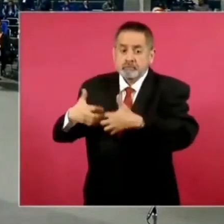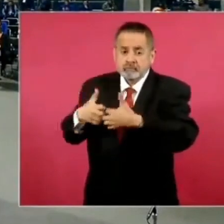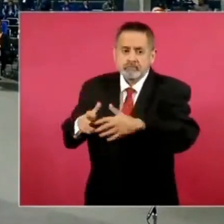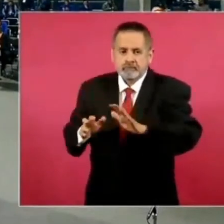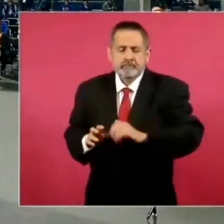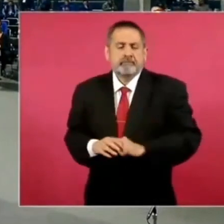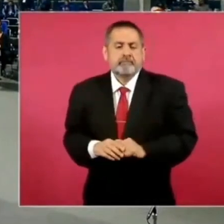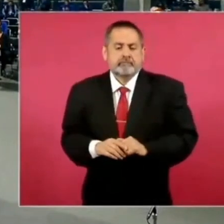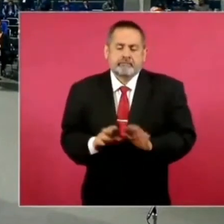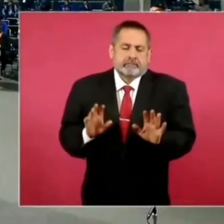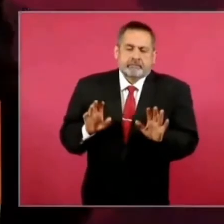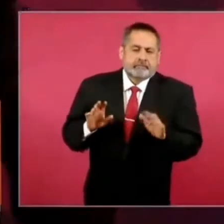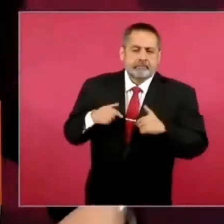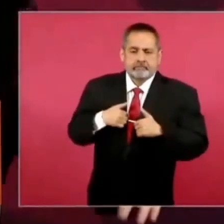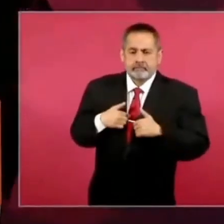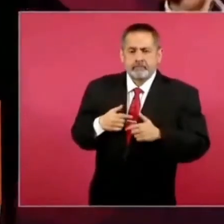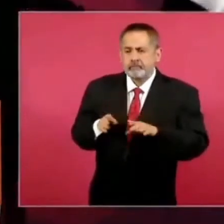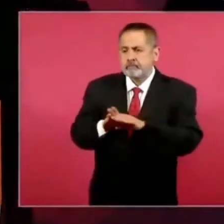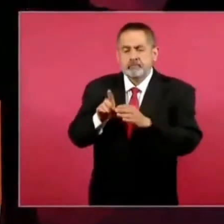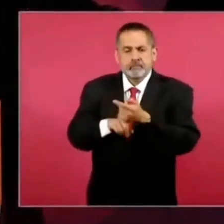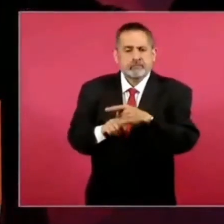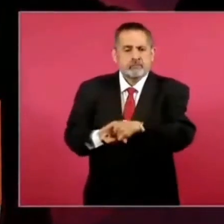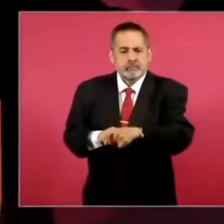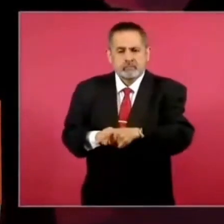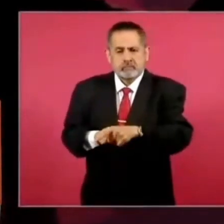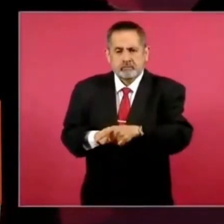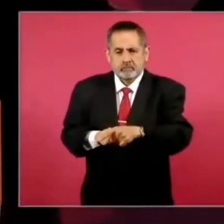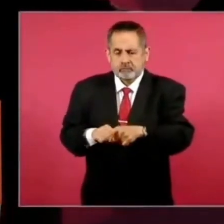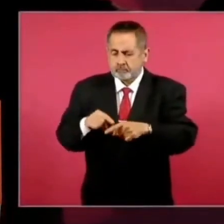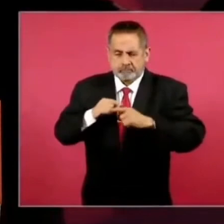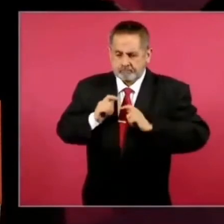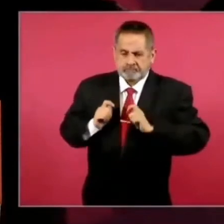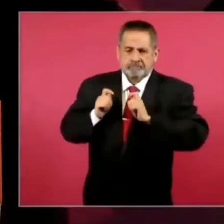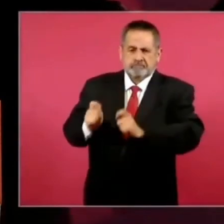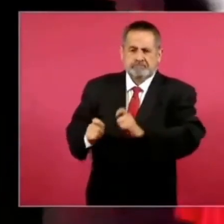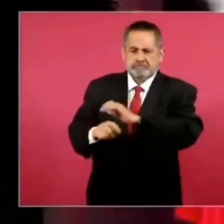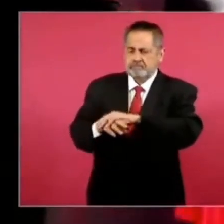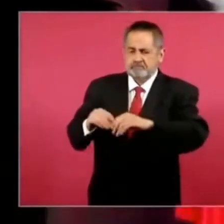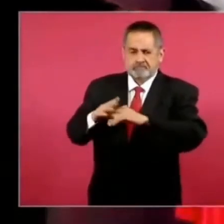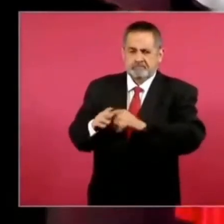sea, ya nosotros casi vamos a dejar